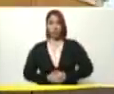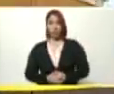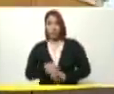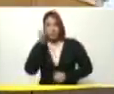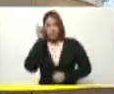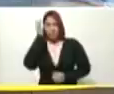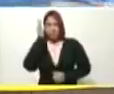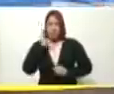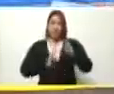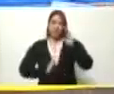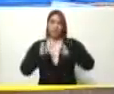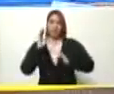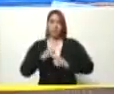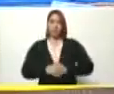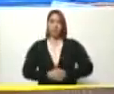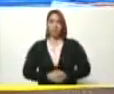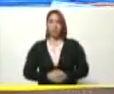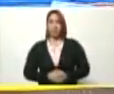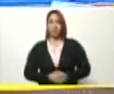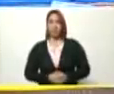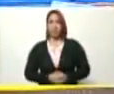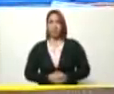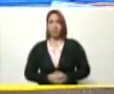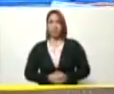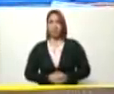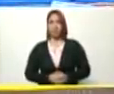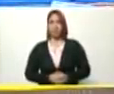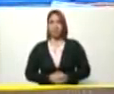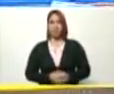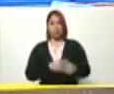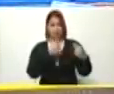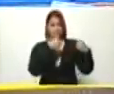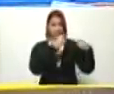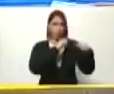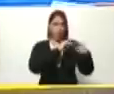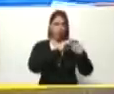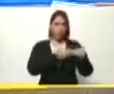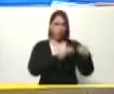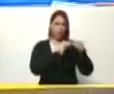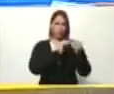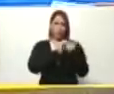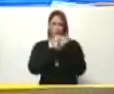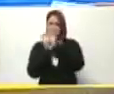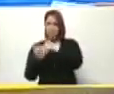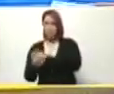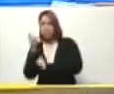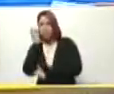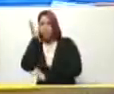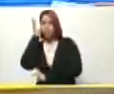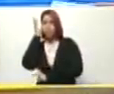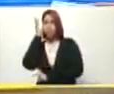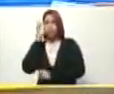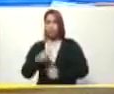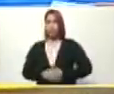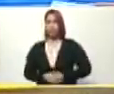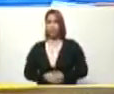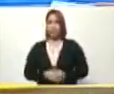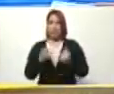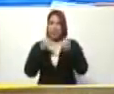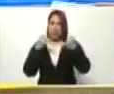creación científica. Pasar de la etapa de recuperación a la etapa de creación. Línea